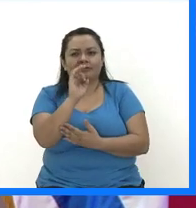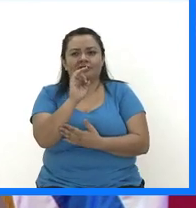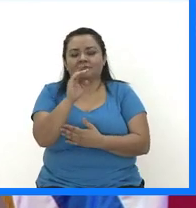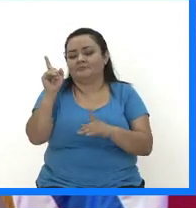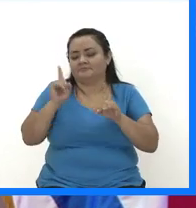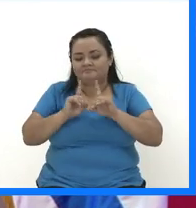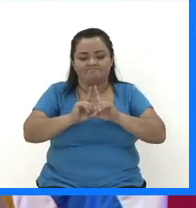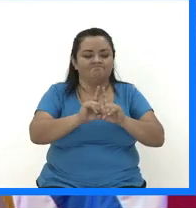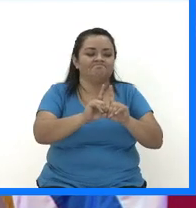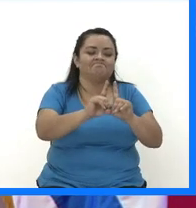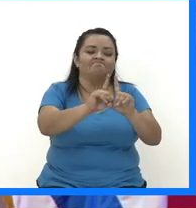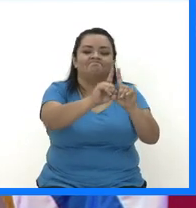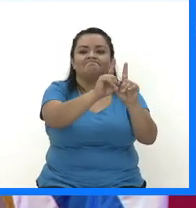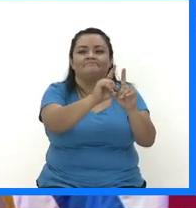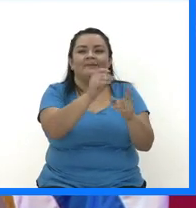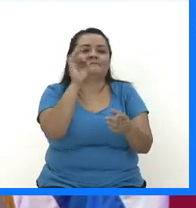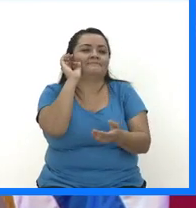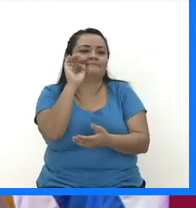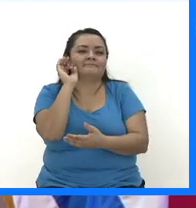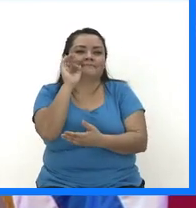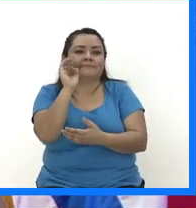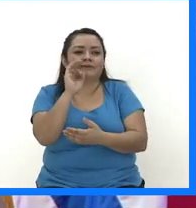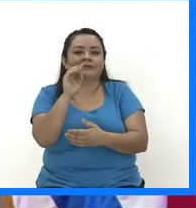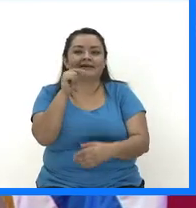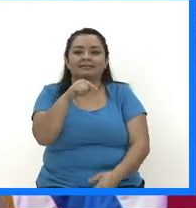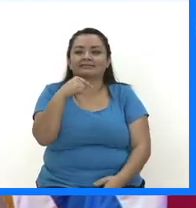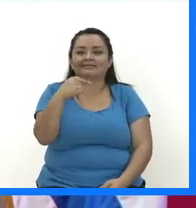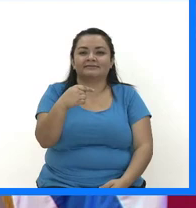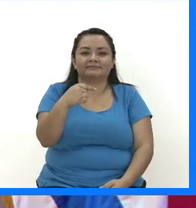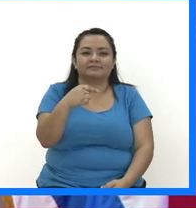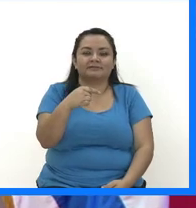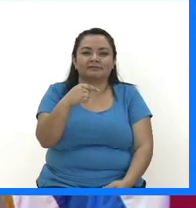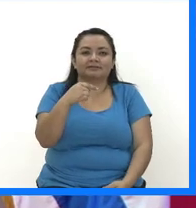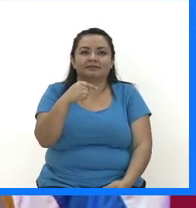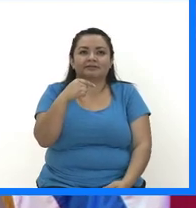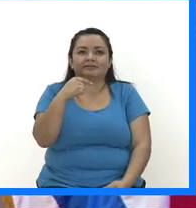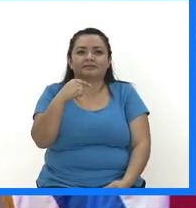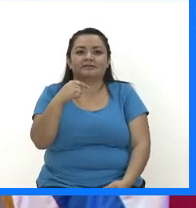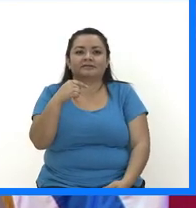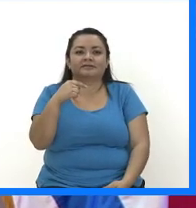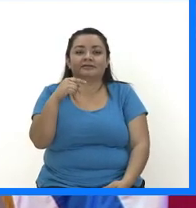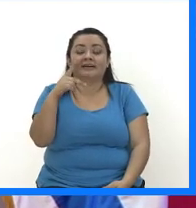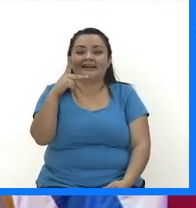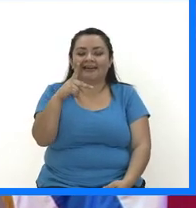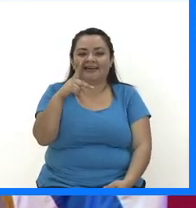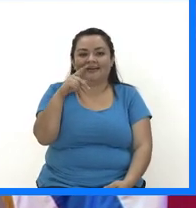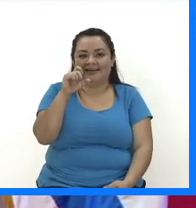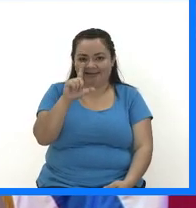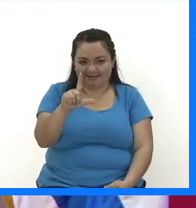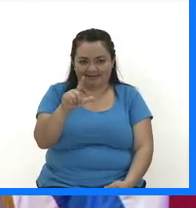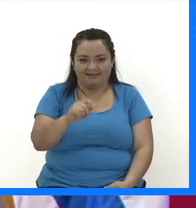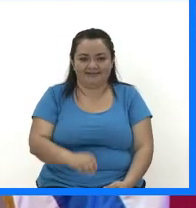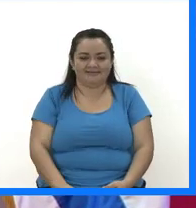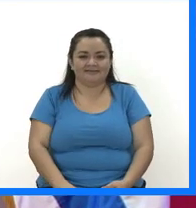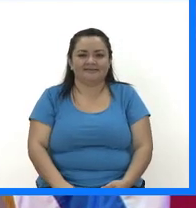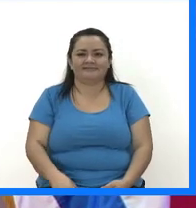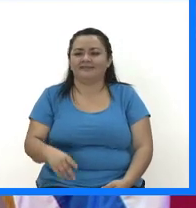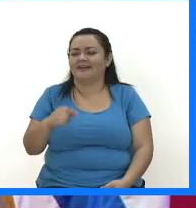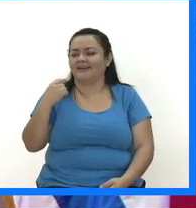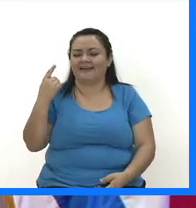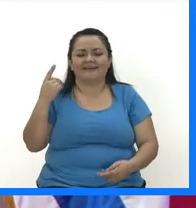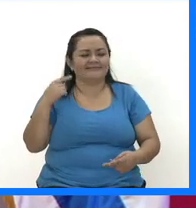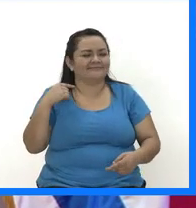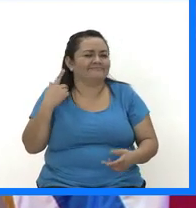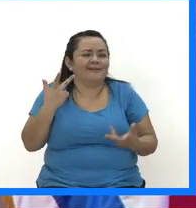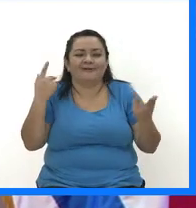que nos quedábamos me gustaba andar en el carro cosa porque siempre se está volviendo cada el de amén y estamos viendo